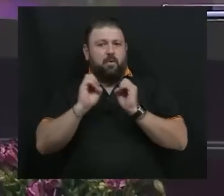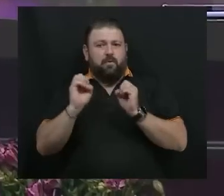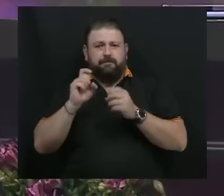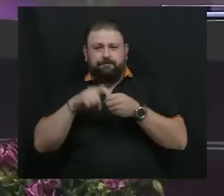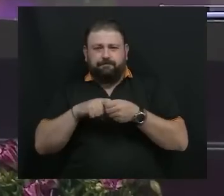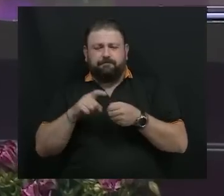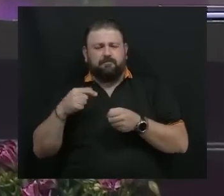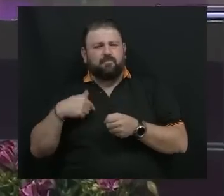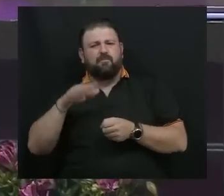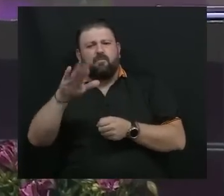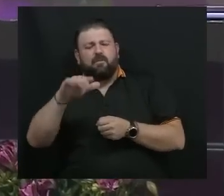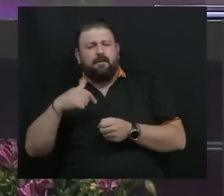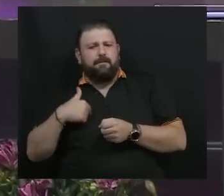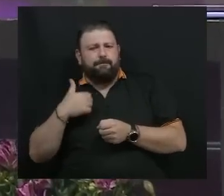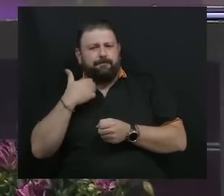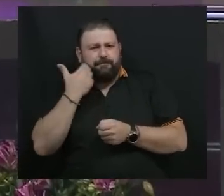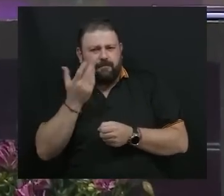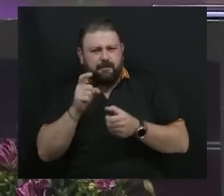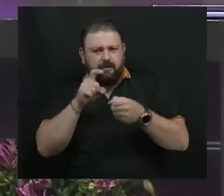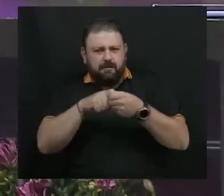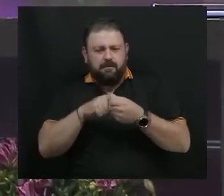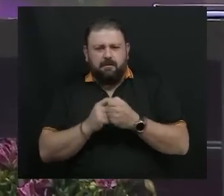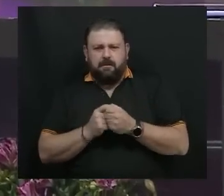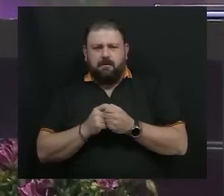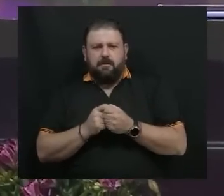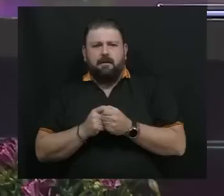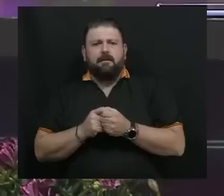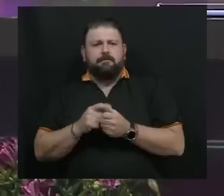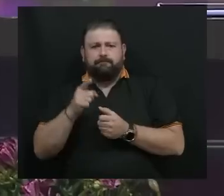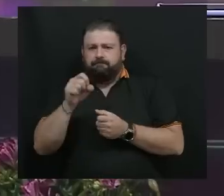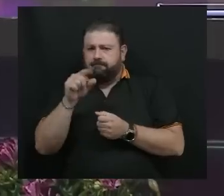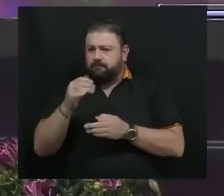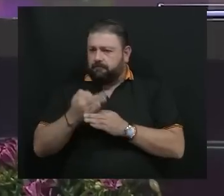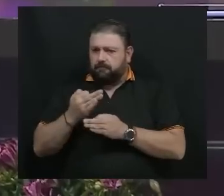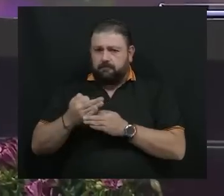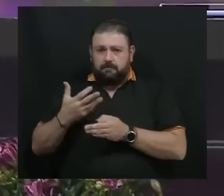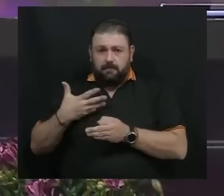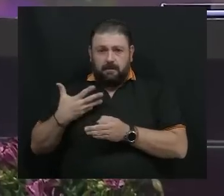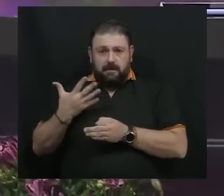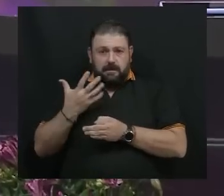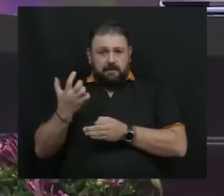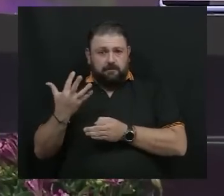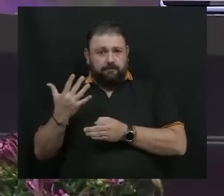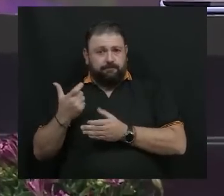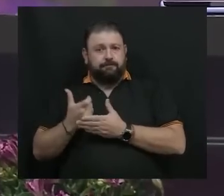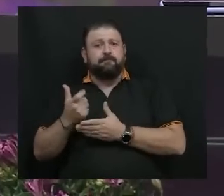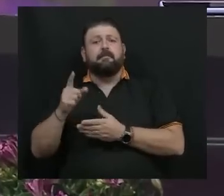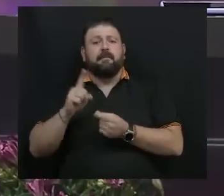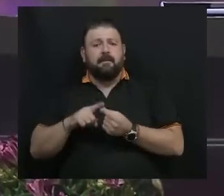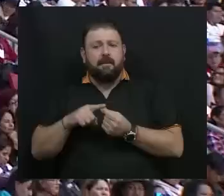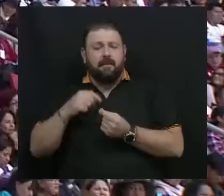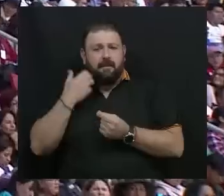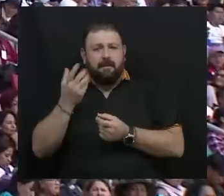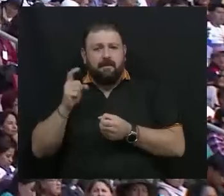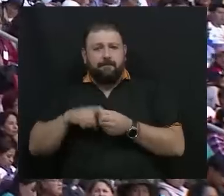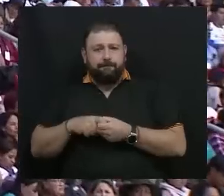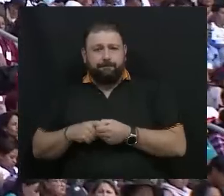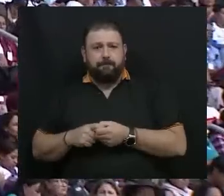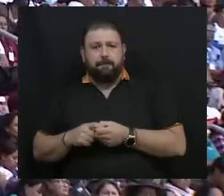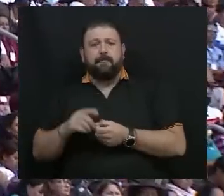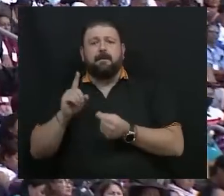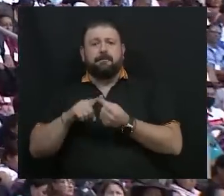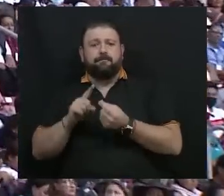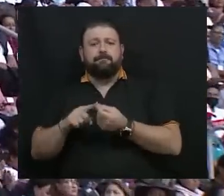quiere inscribirse y tienen en este momento los 550 pesos para inscribirse? ¿Quién? ¿Puede ponerse de